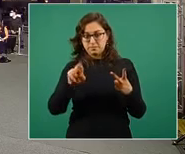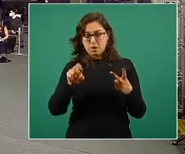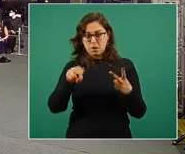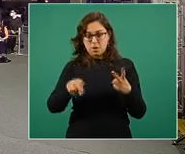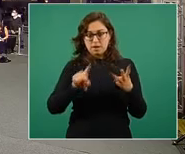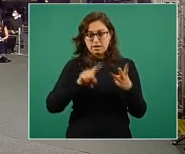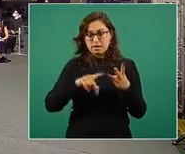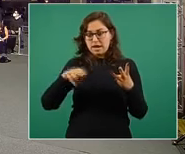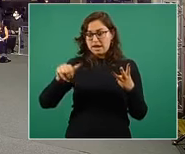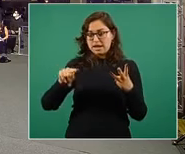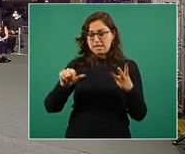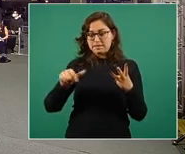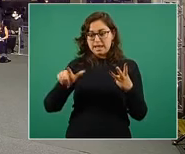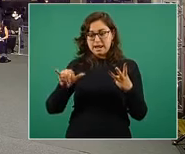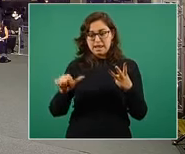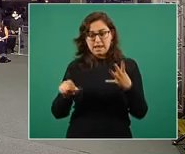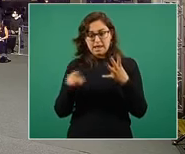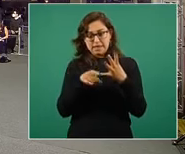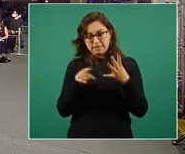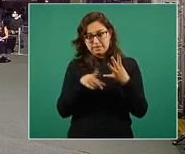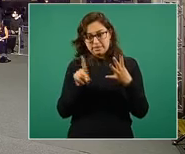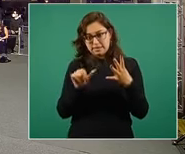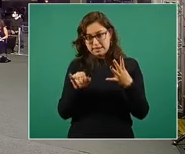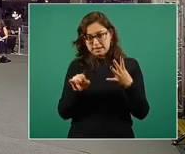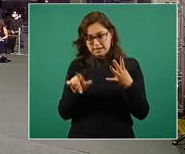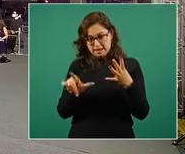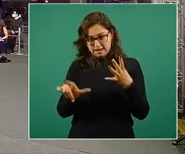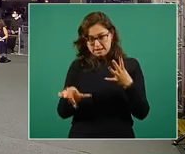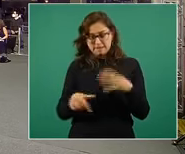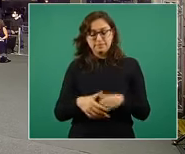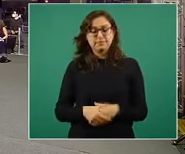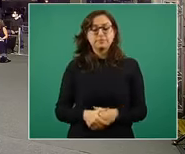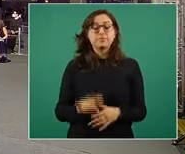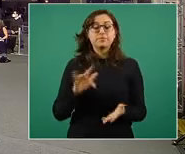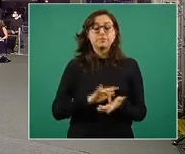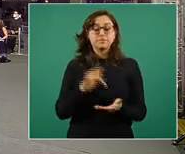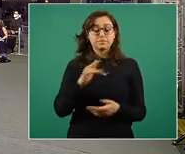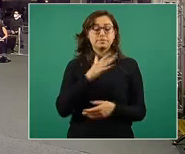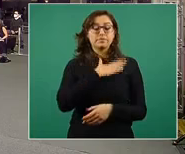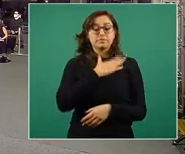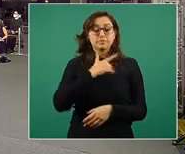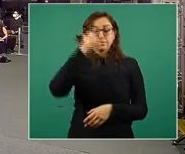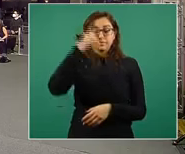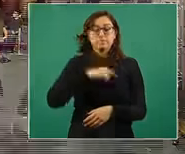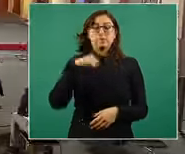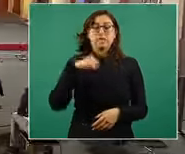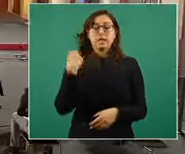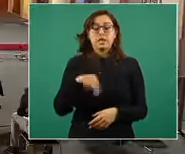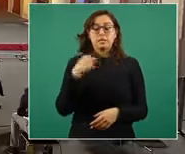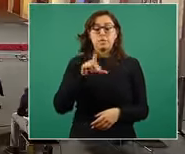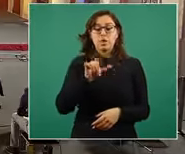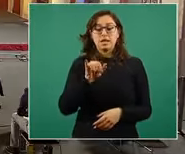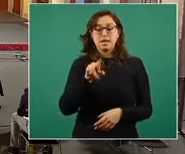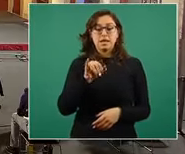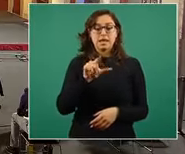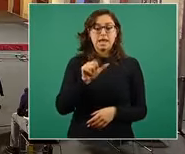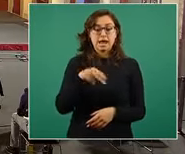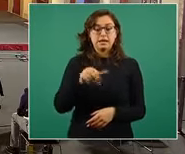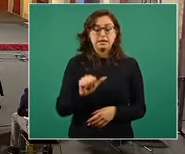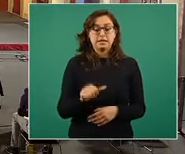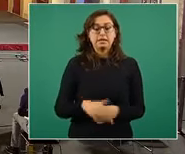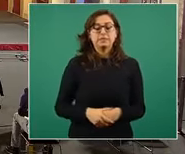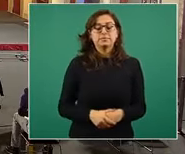Vitela, Daniel Blancas. Gracias, buenas noches. Liliana Noble de Pulso Saludable. Doctor, ayer le quería